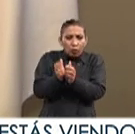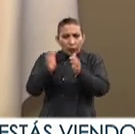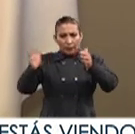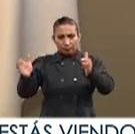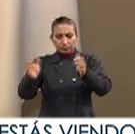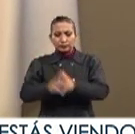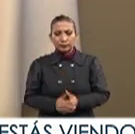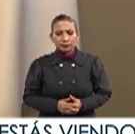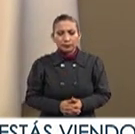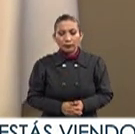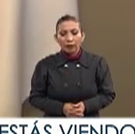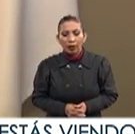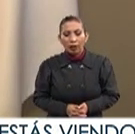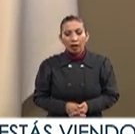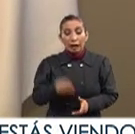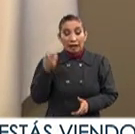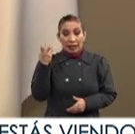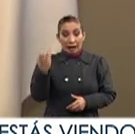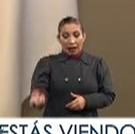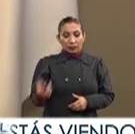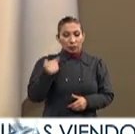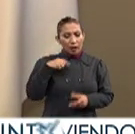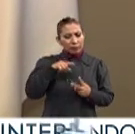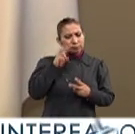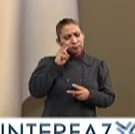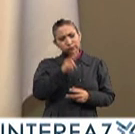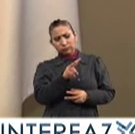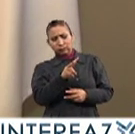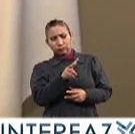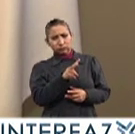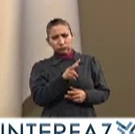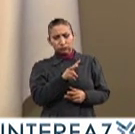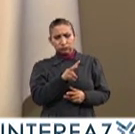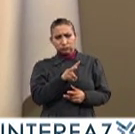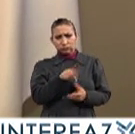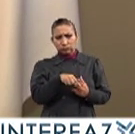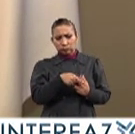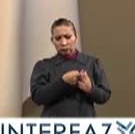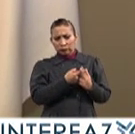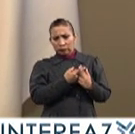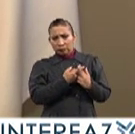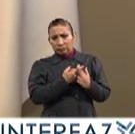empresas. Eso propició que